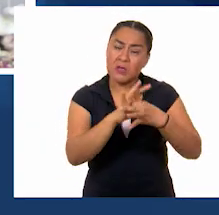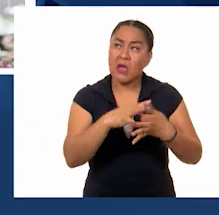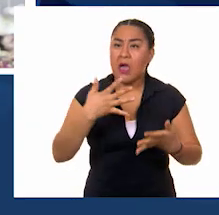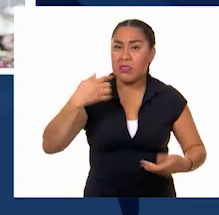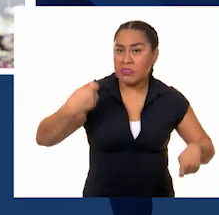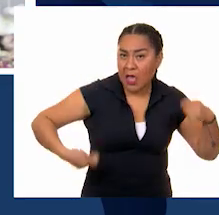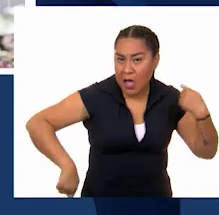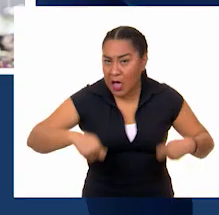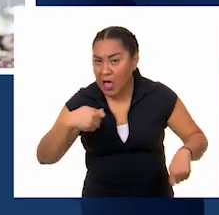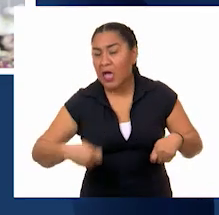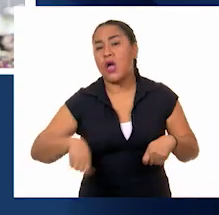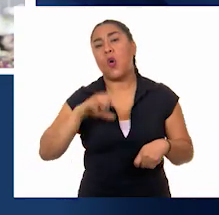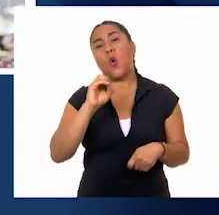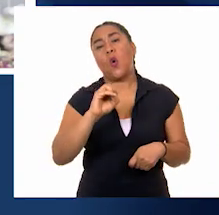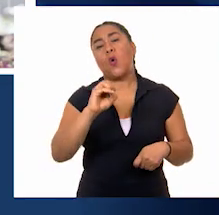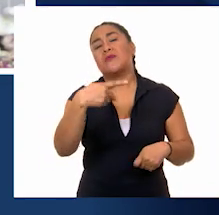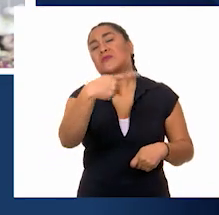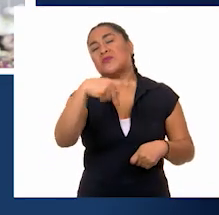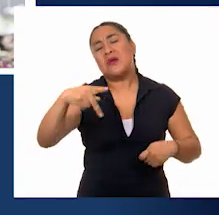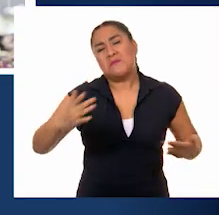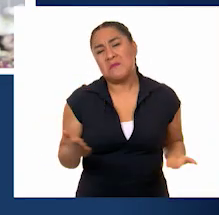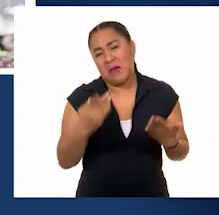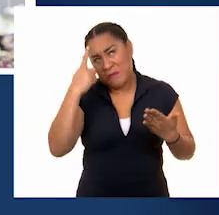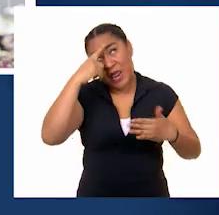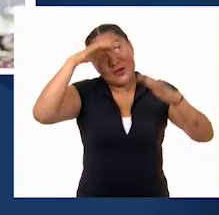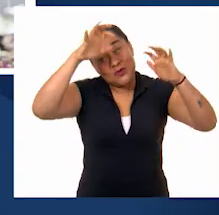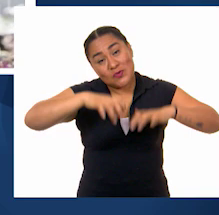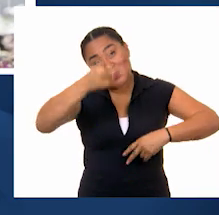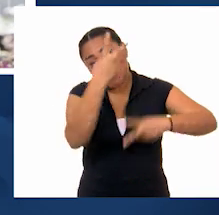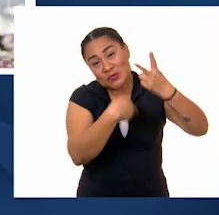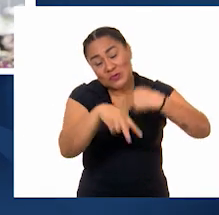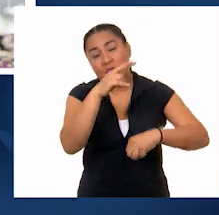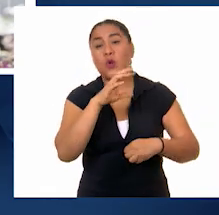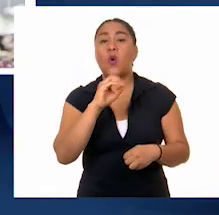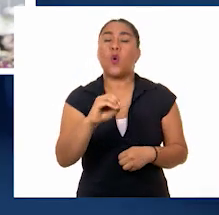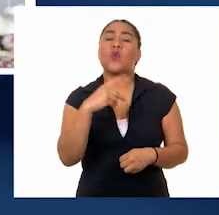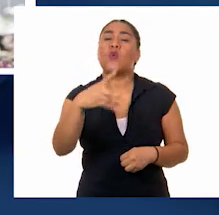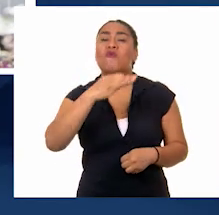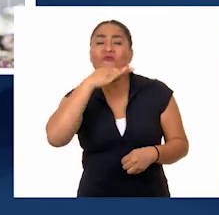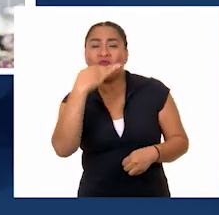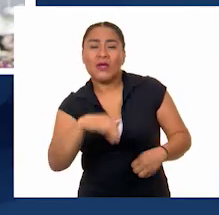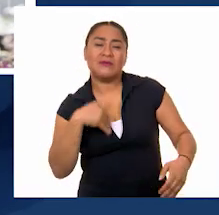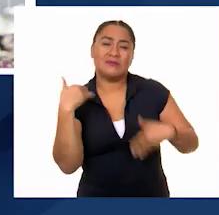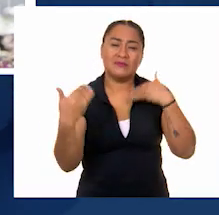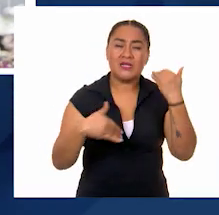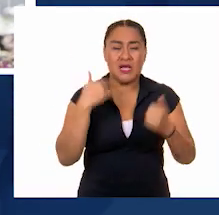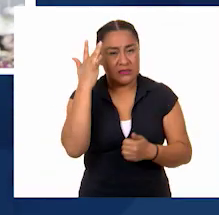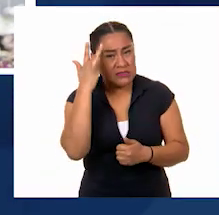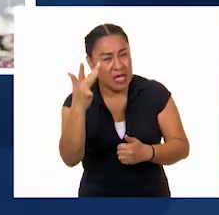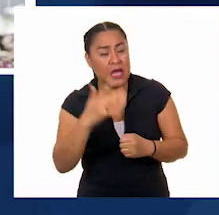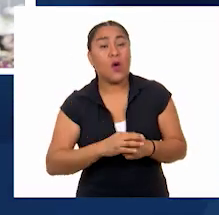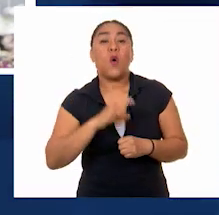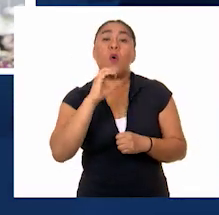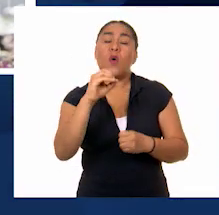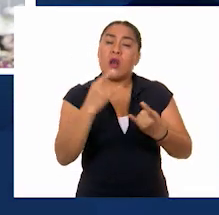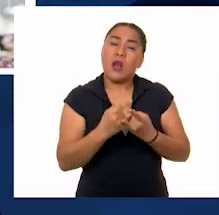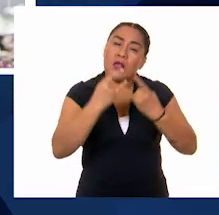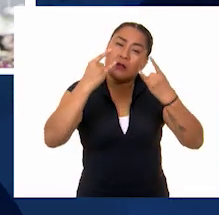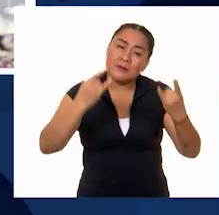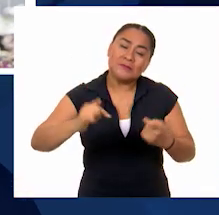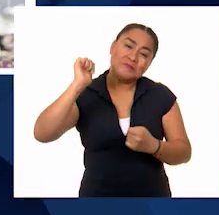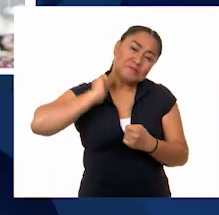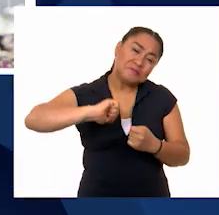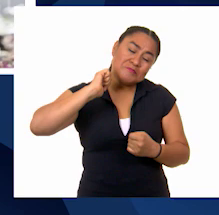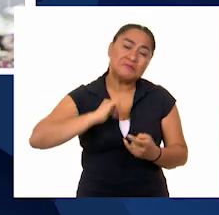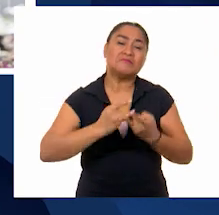ritual para la petición de lluvias, la celebración de una fiesta patronal, los mitos o leyendas sobre el origen